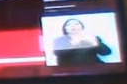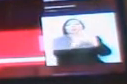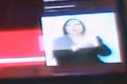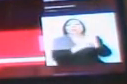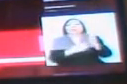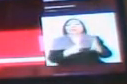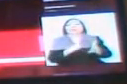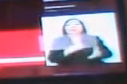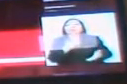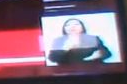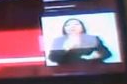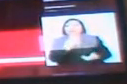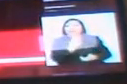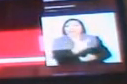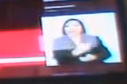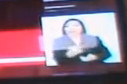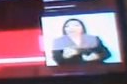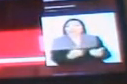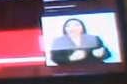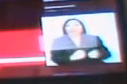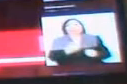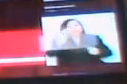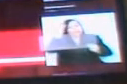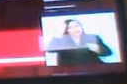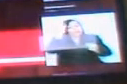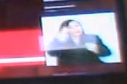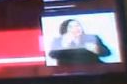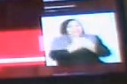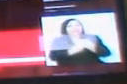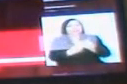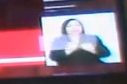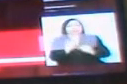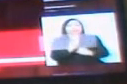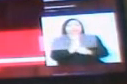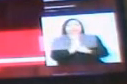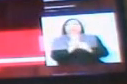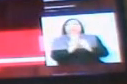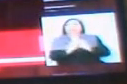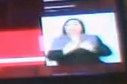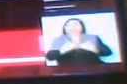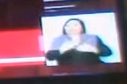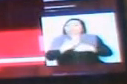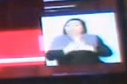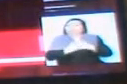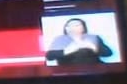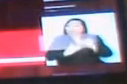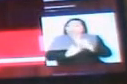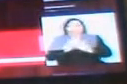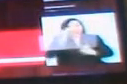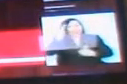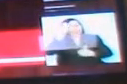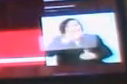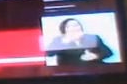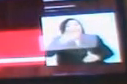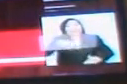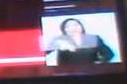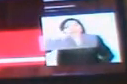Quiero transmitirle la esperanza y la fe que juntos podemos construir un futuro